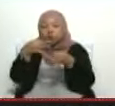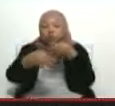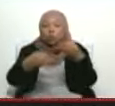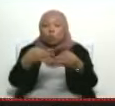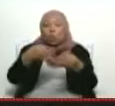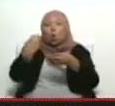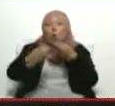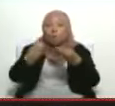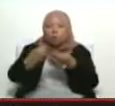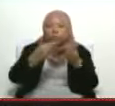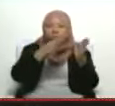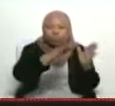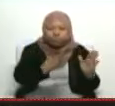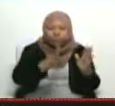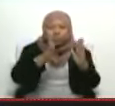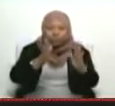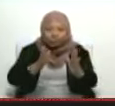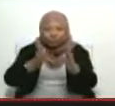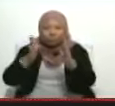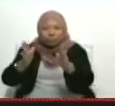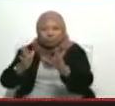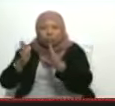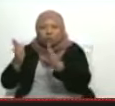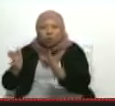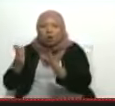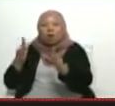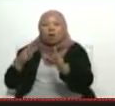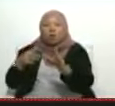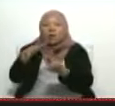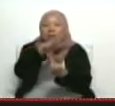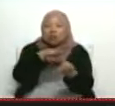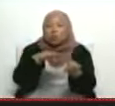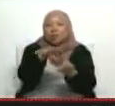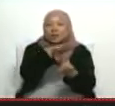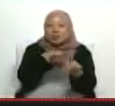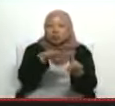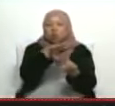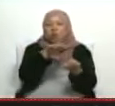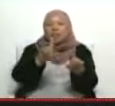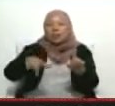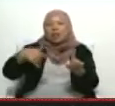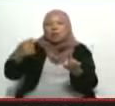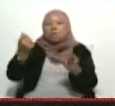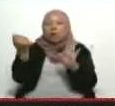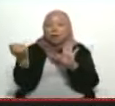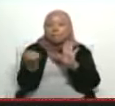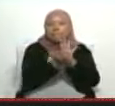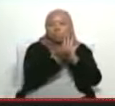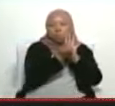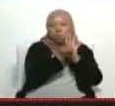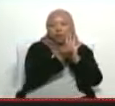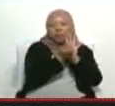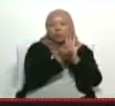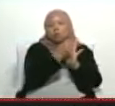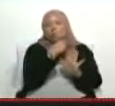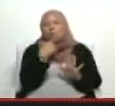concatenada lo que iba a ocurrir a partir de esa acción. Las cinco